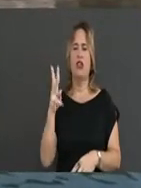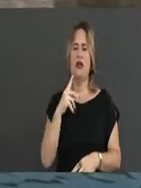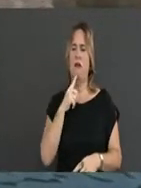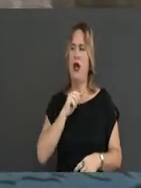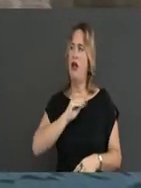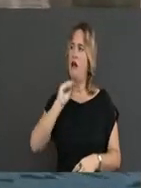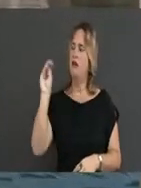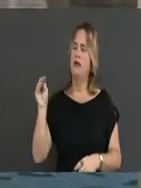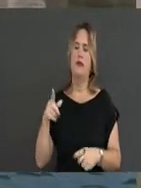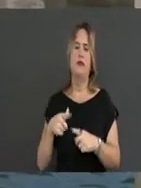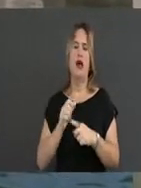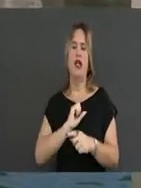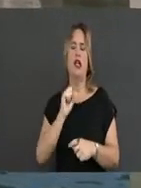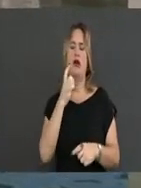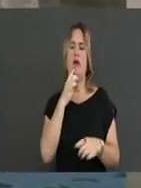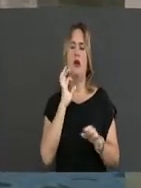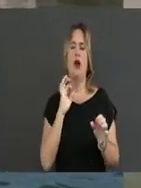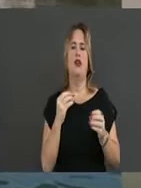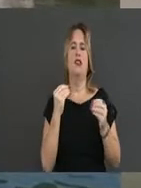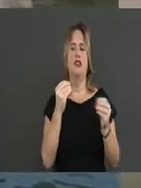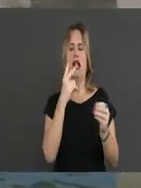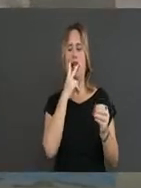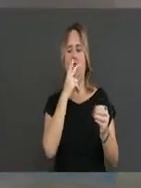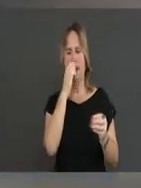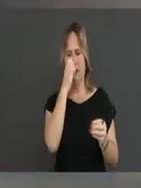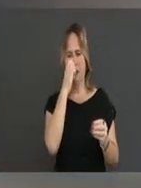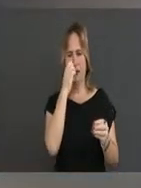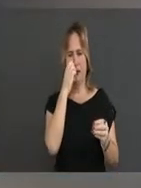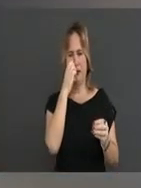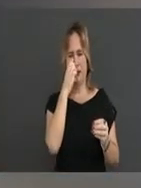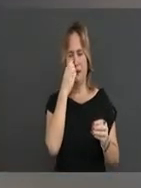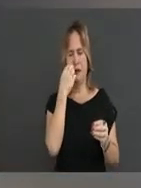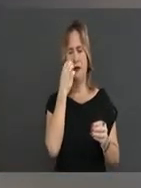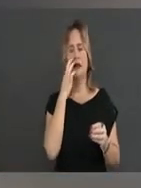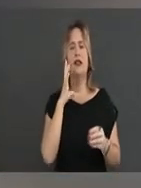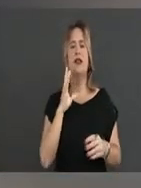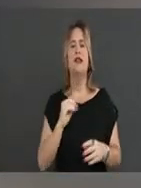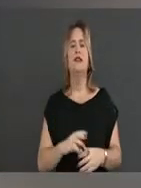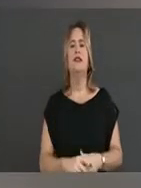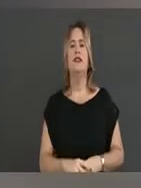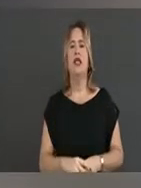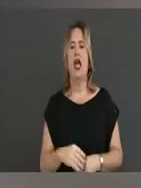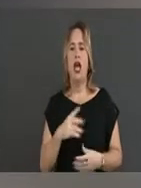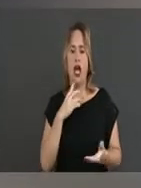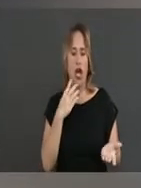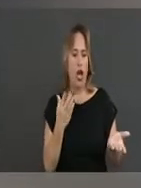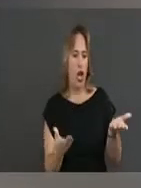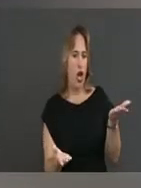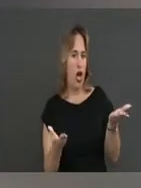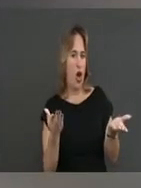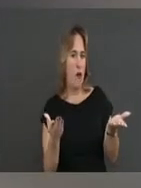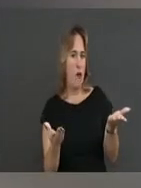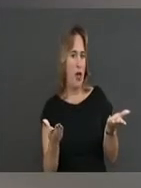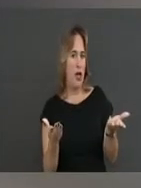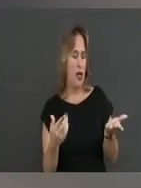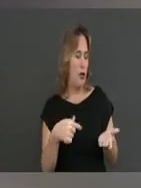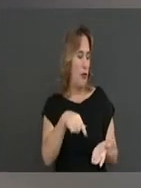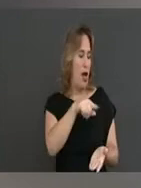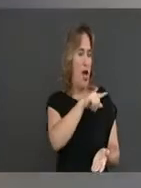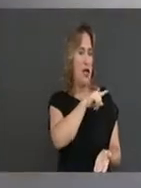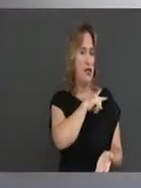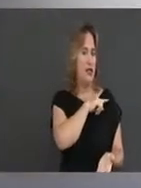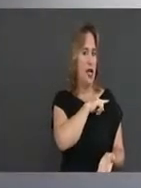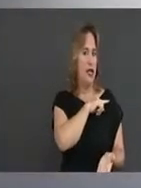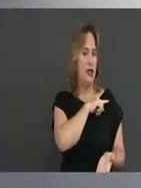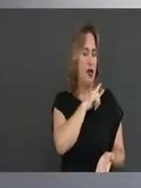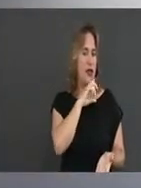nosotros lograr una mayor estabilidad en el servicio. Decirte que, bueno, comparado con esos momentos